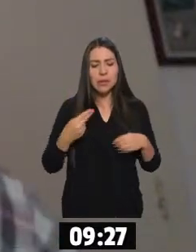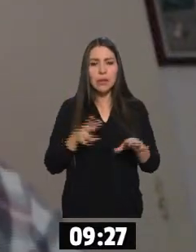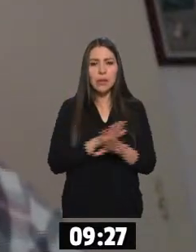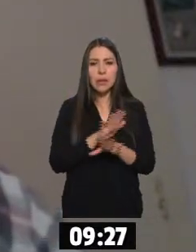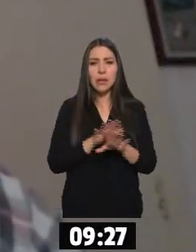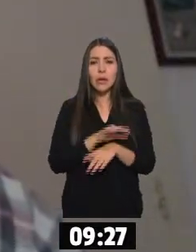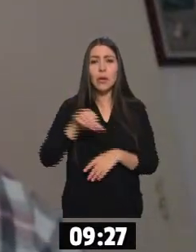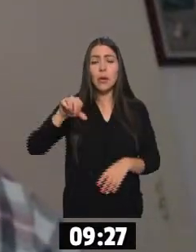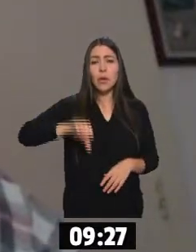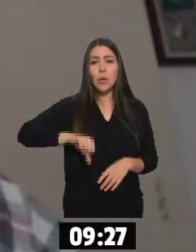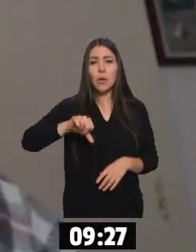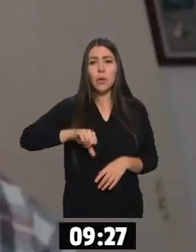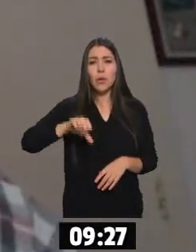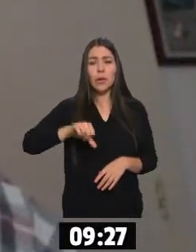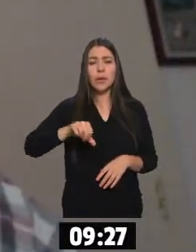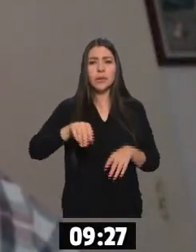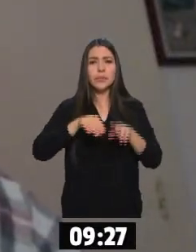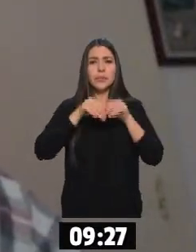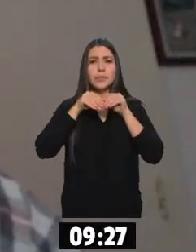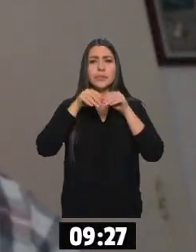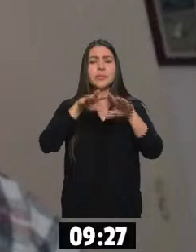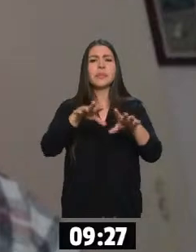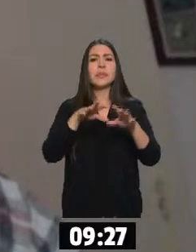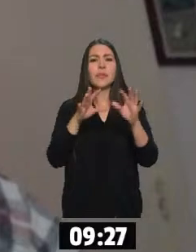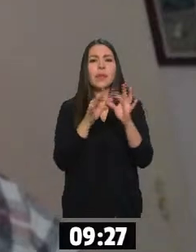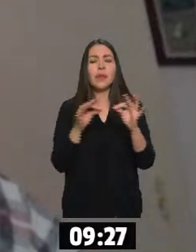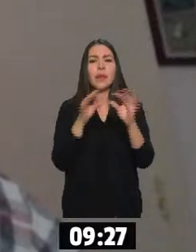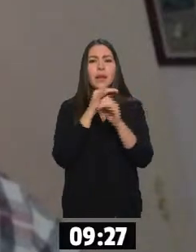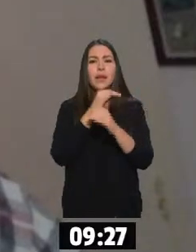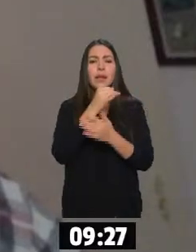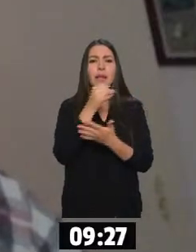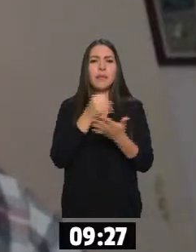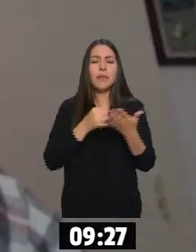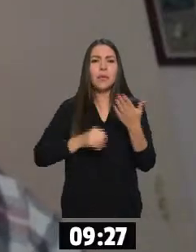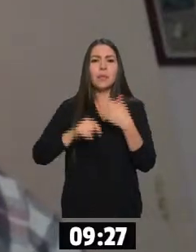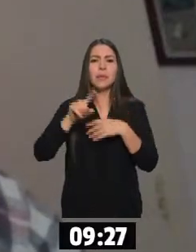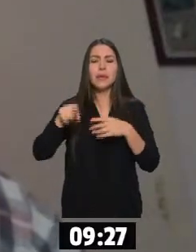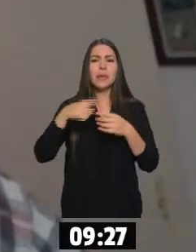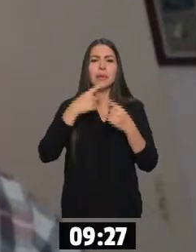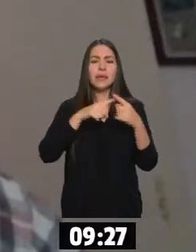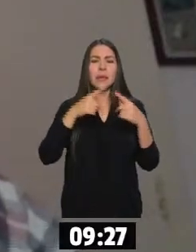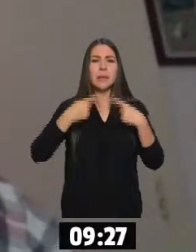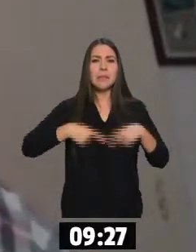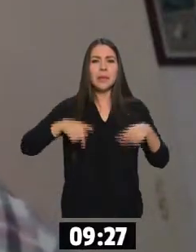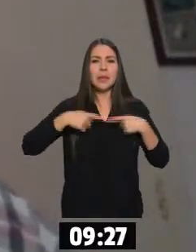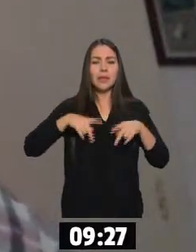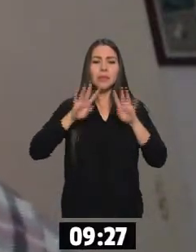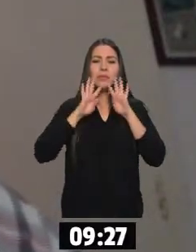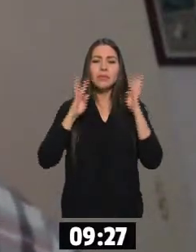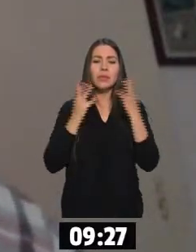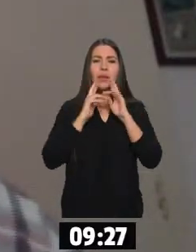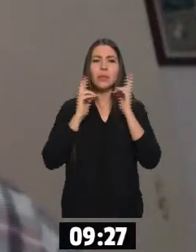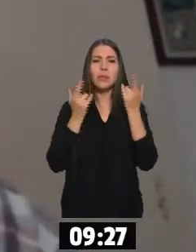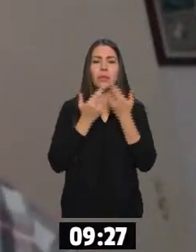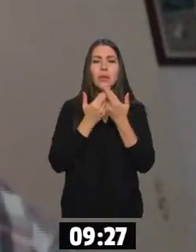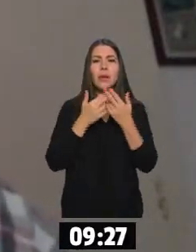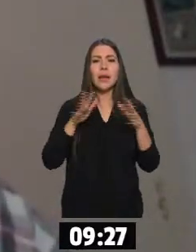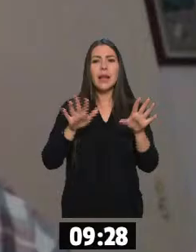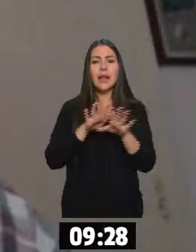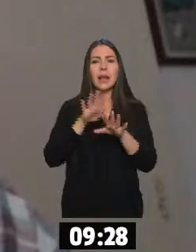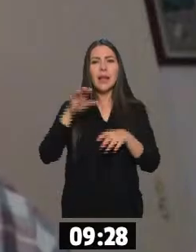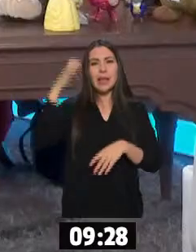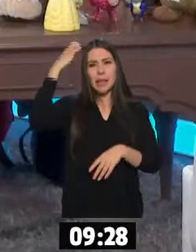liberó el informe del panel internacional de expertos en cambio climático y lo podemos platicar la otra